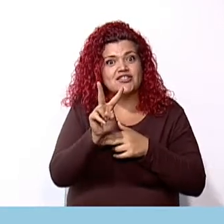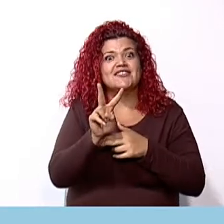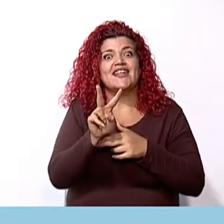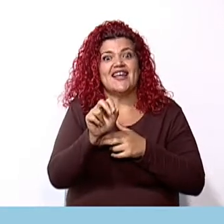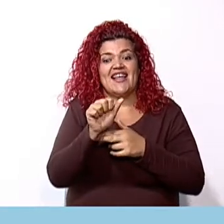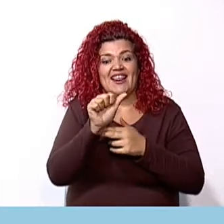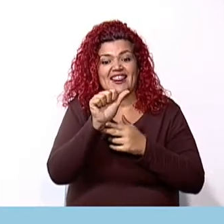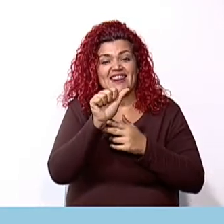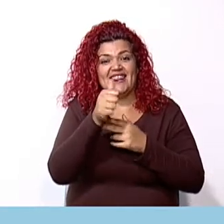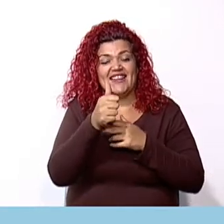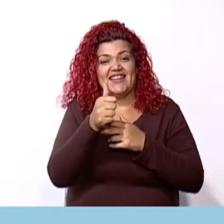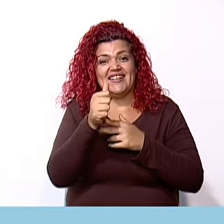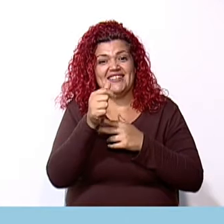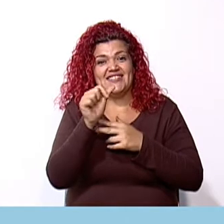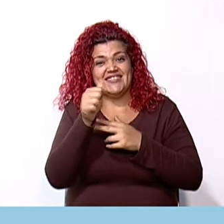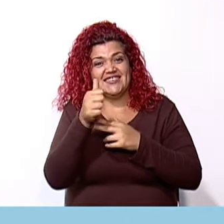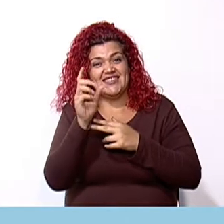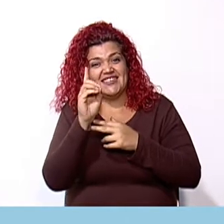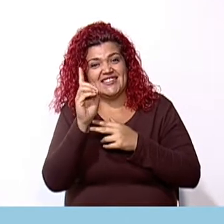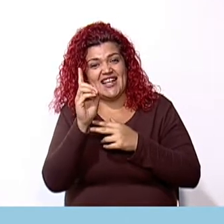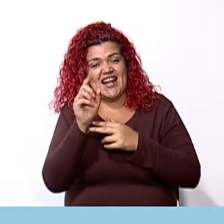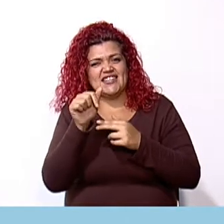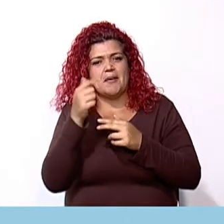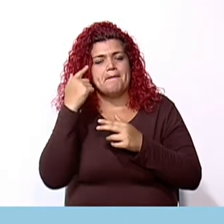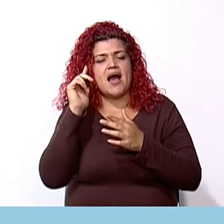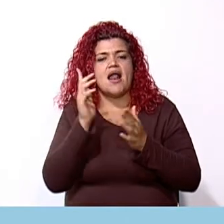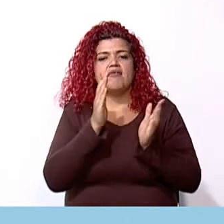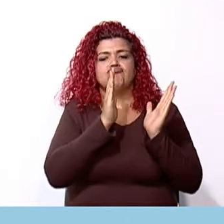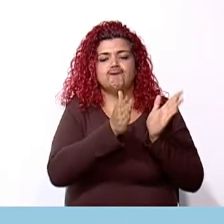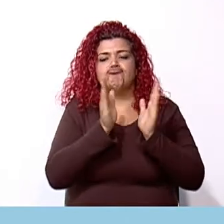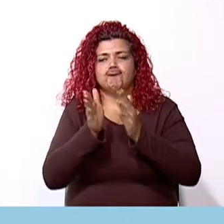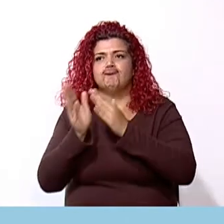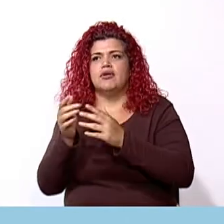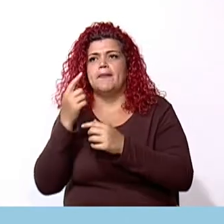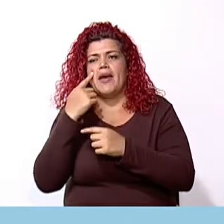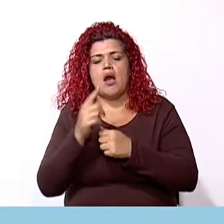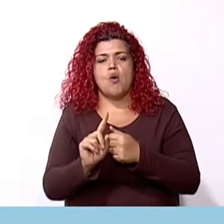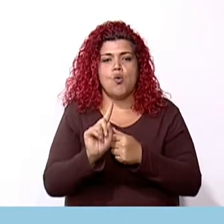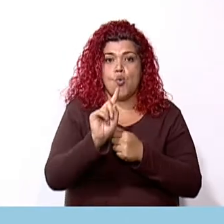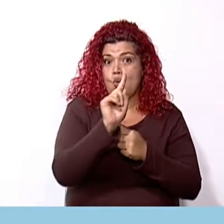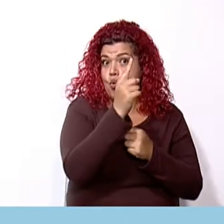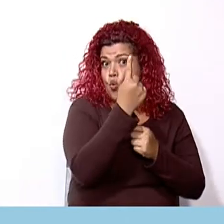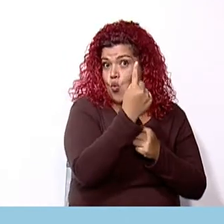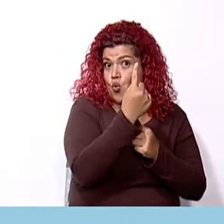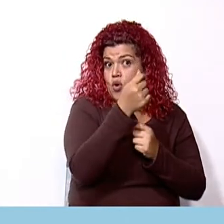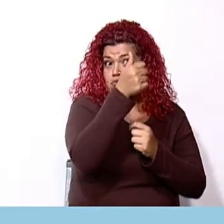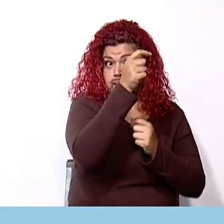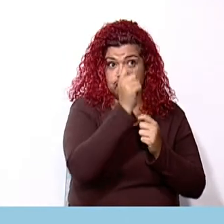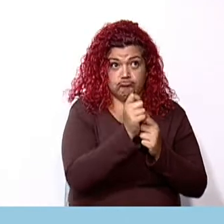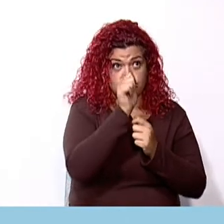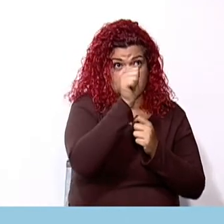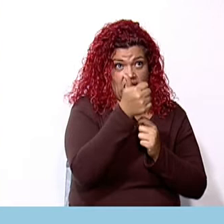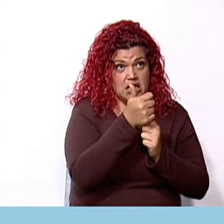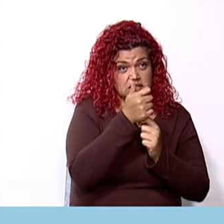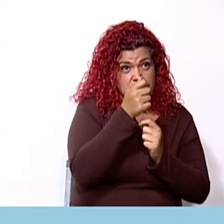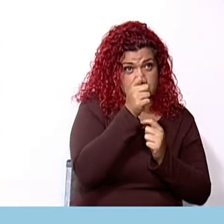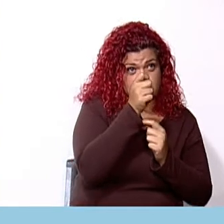repartir. Observemos. Una decena, otra decena para el